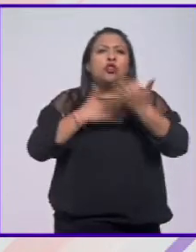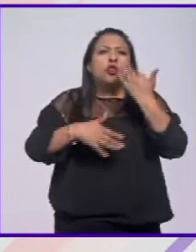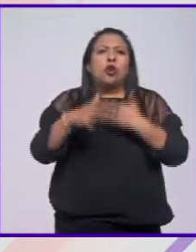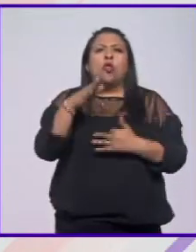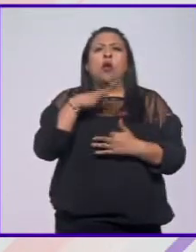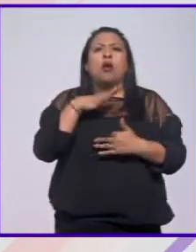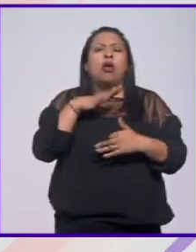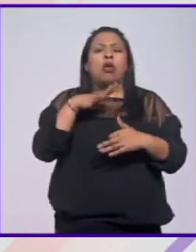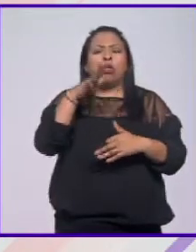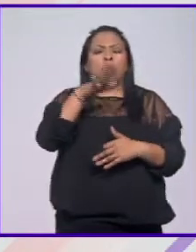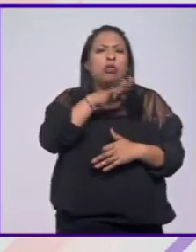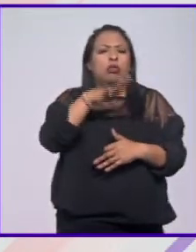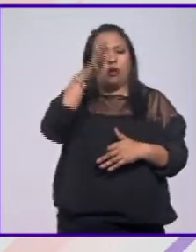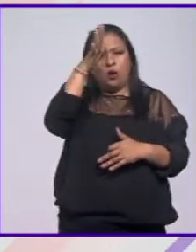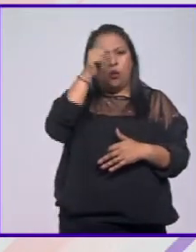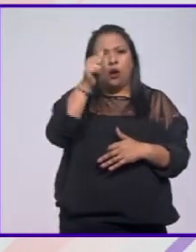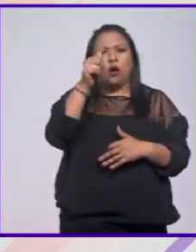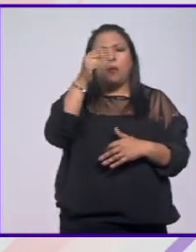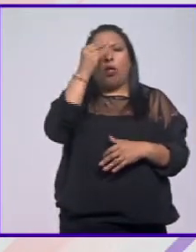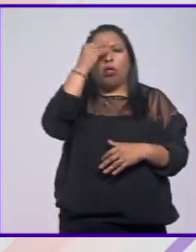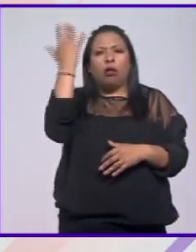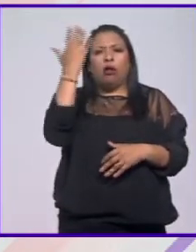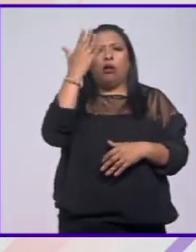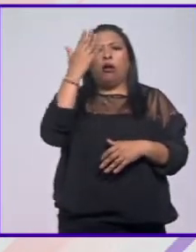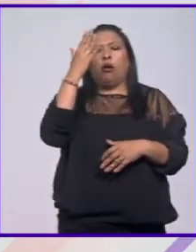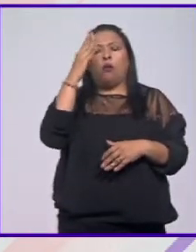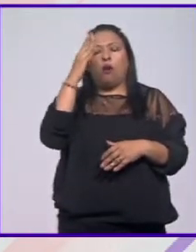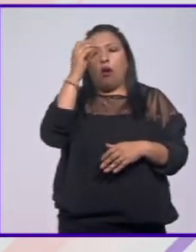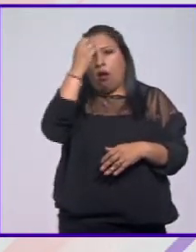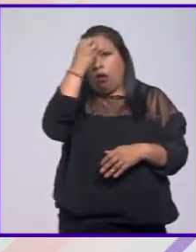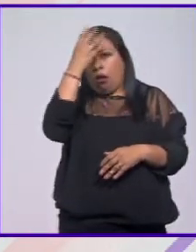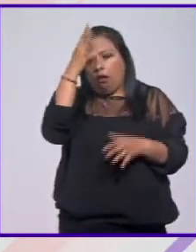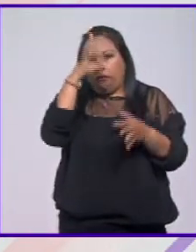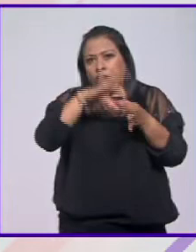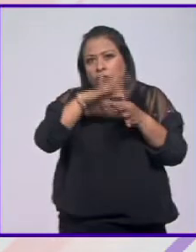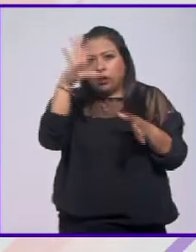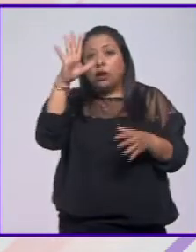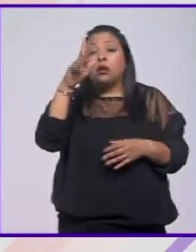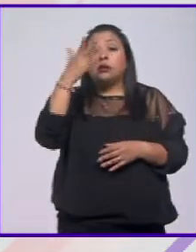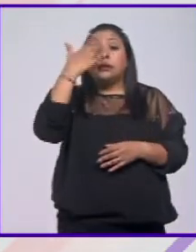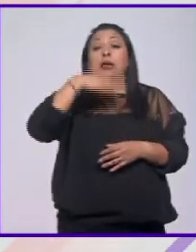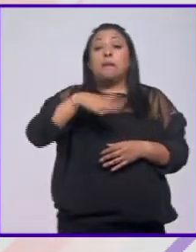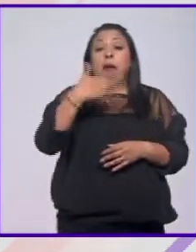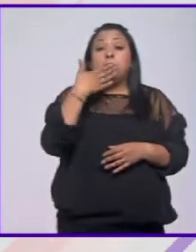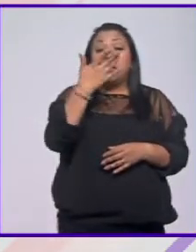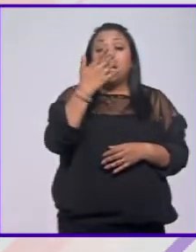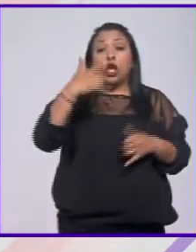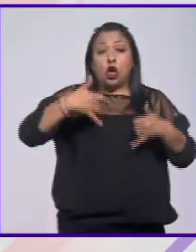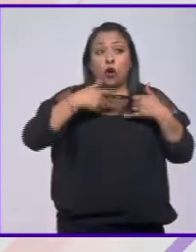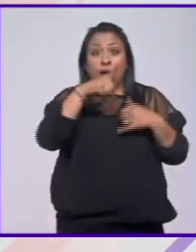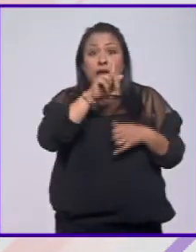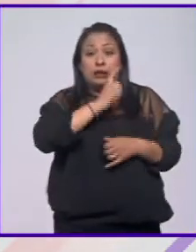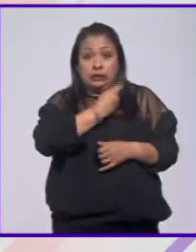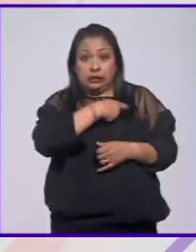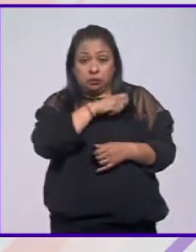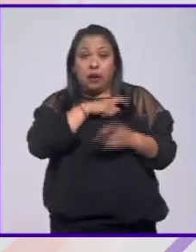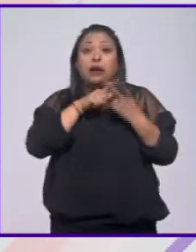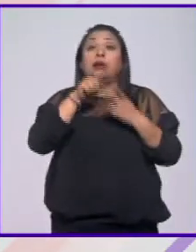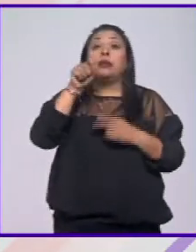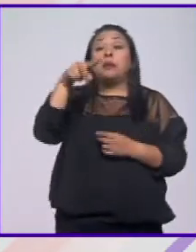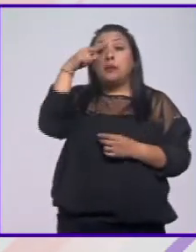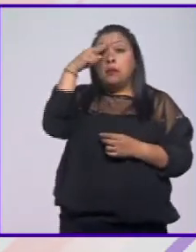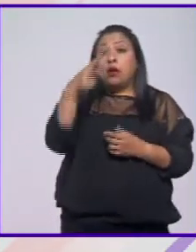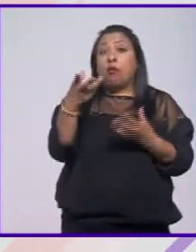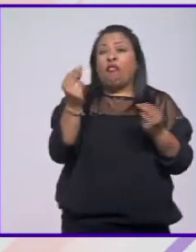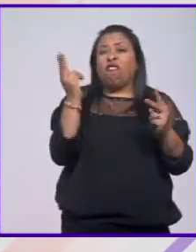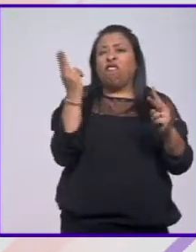vaya en contra del olvido y de la amnesia. Que se enteren muy bien los jóvenes en la península, pero también en México, de cuánta